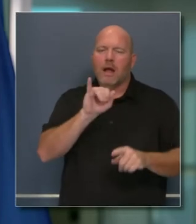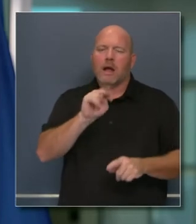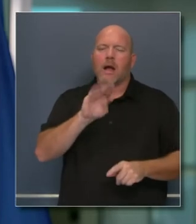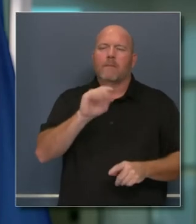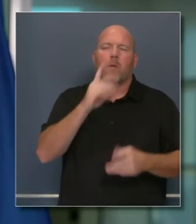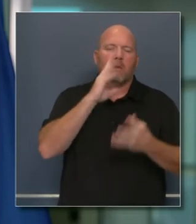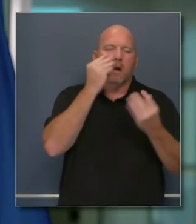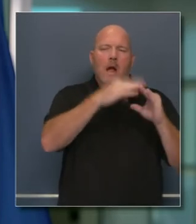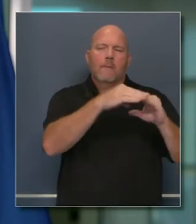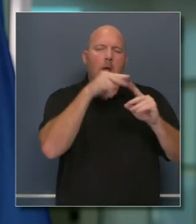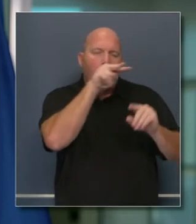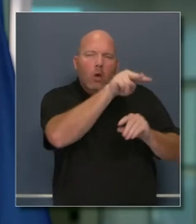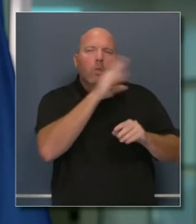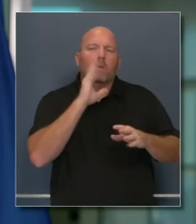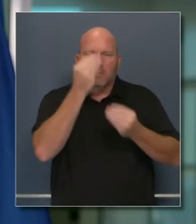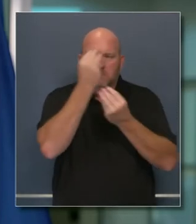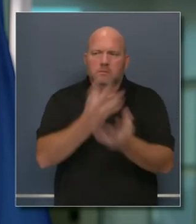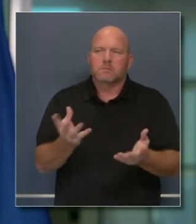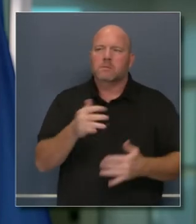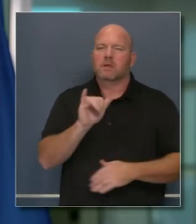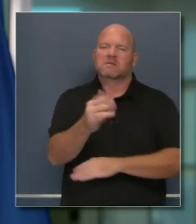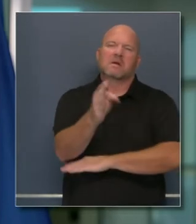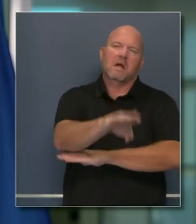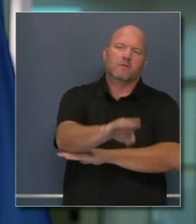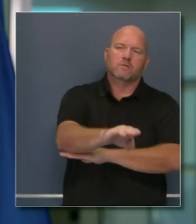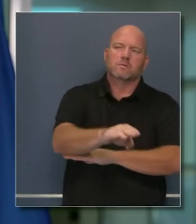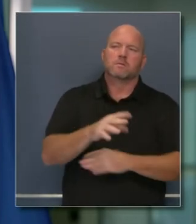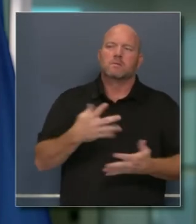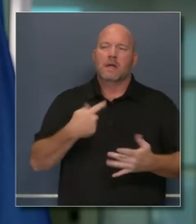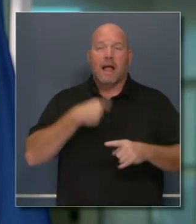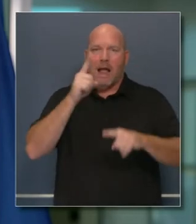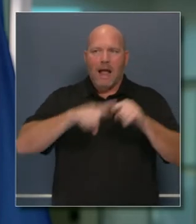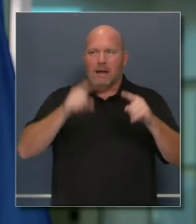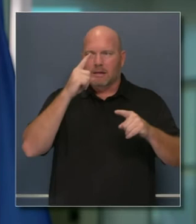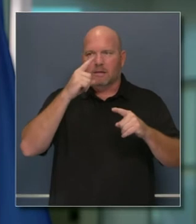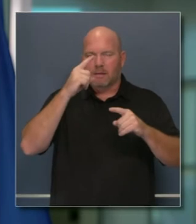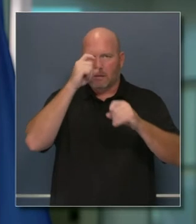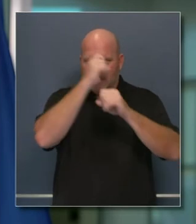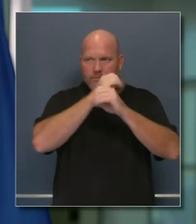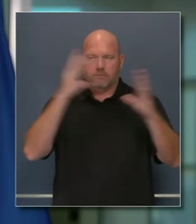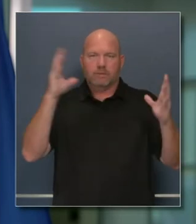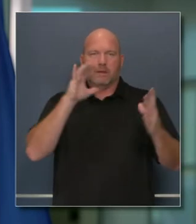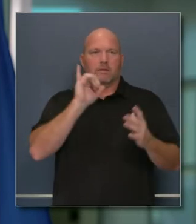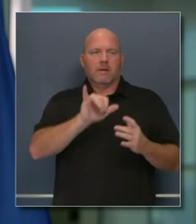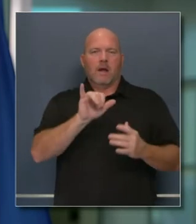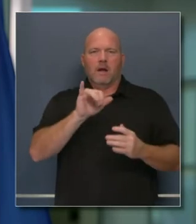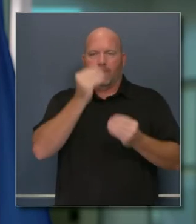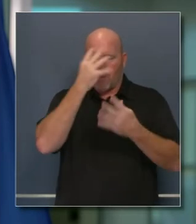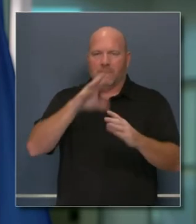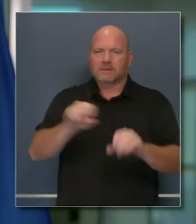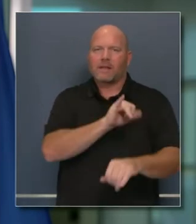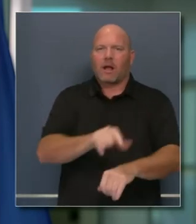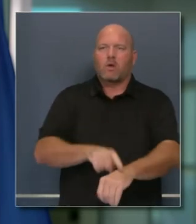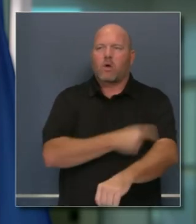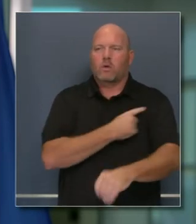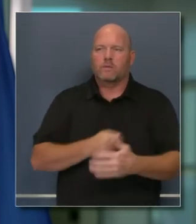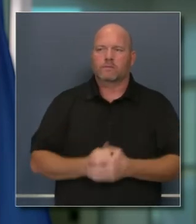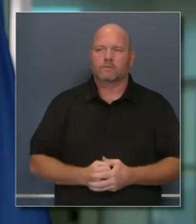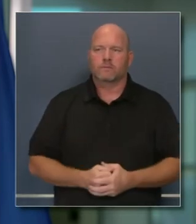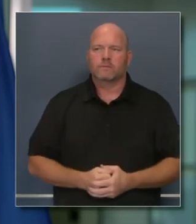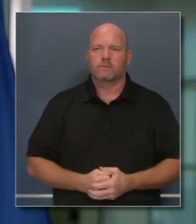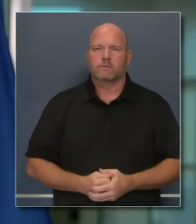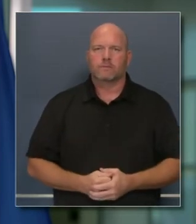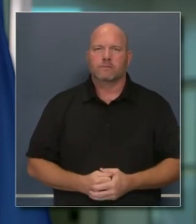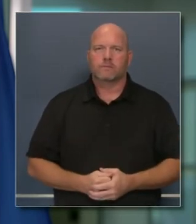su correo electrónico porque pronto le vamos a enviar esta información. Más tarde hoy, tal vez. No me imagino que se requiera más tiempo